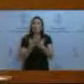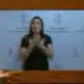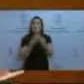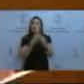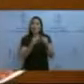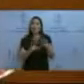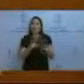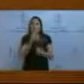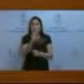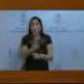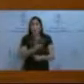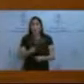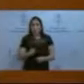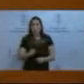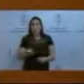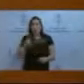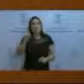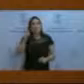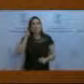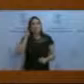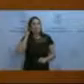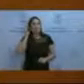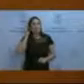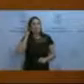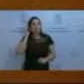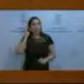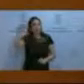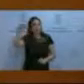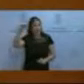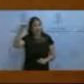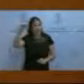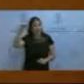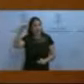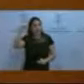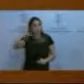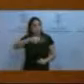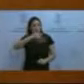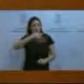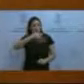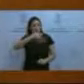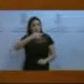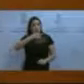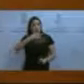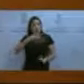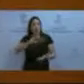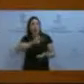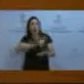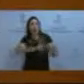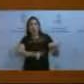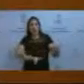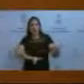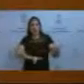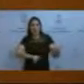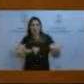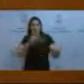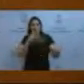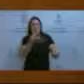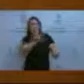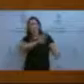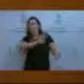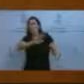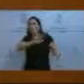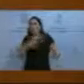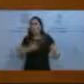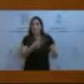la profesora de la catedrática, Amelia Bilbao Tirol, hizo una lección inaugural que decía ¿qué es lo mejor? Y aquí decía